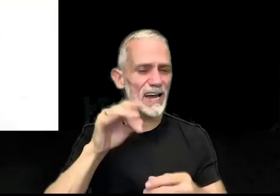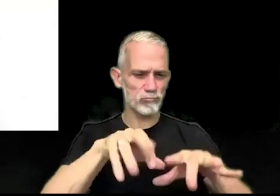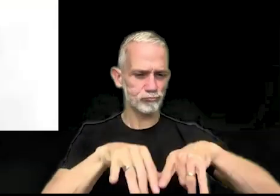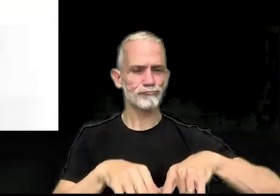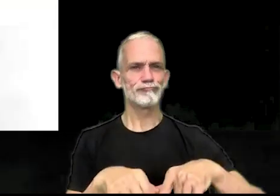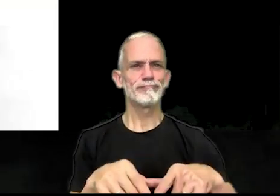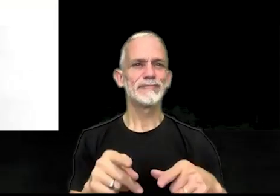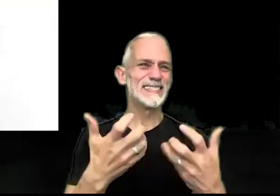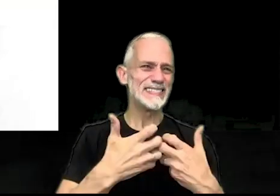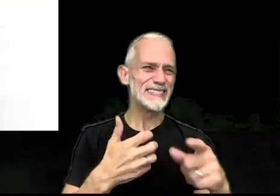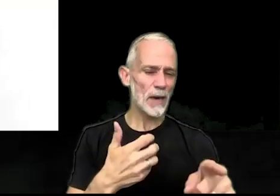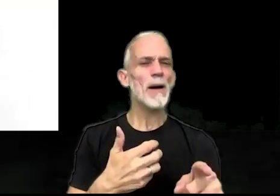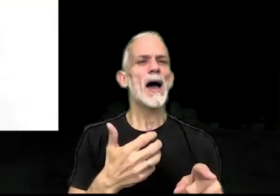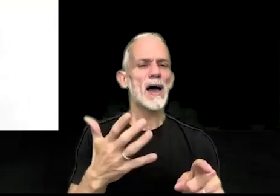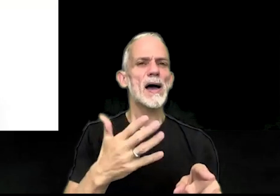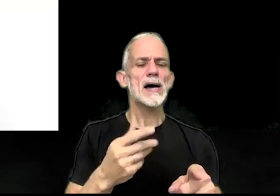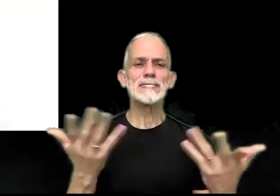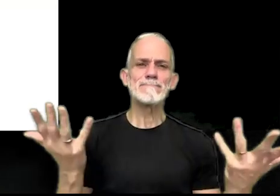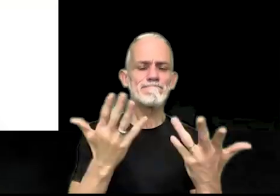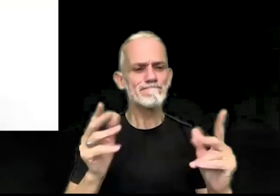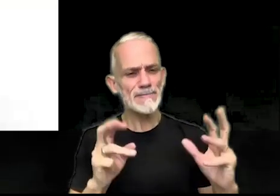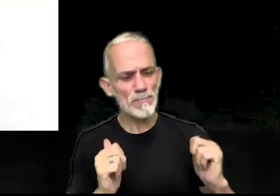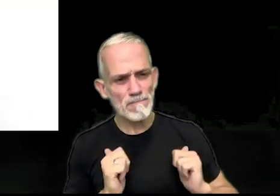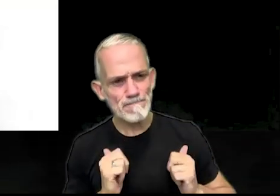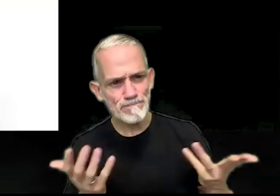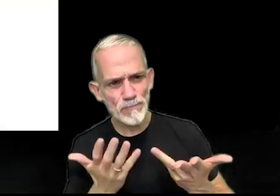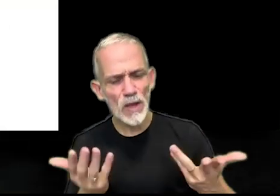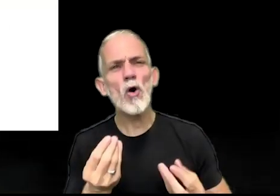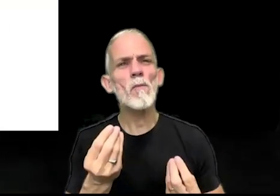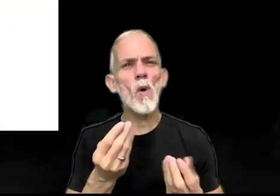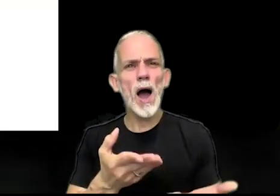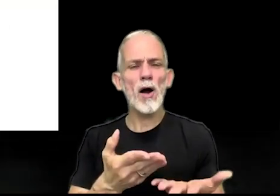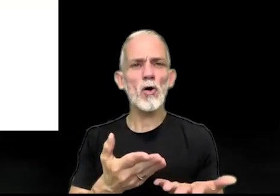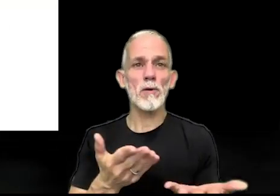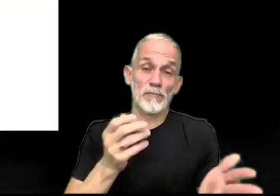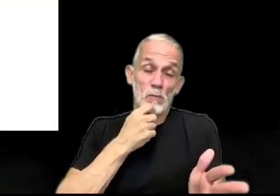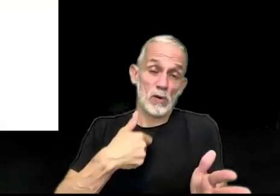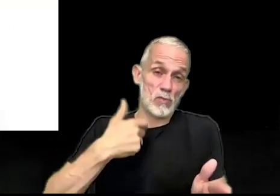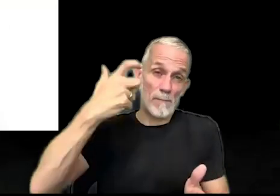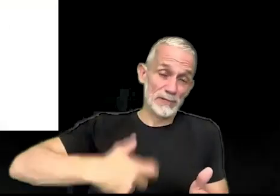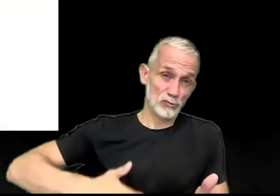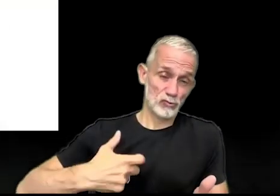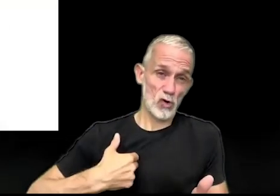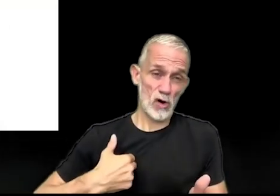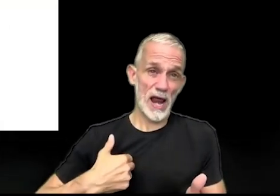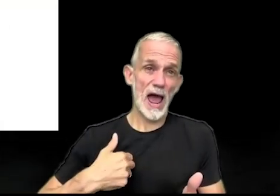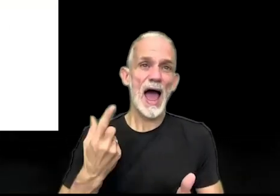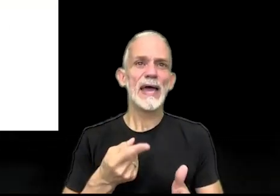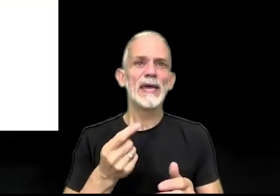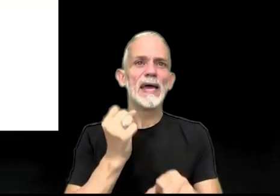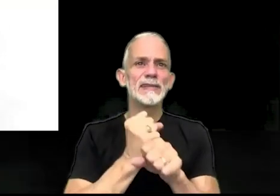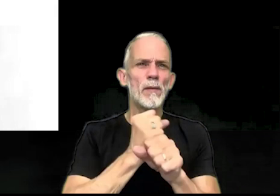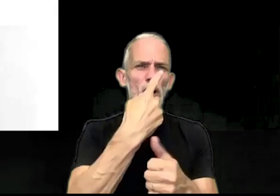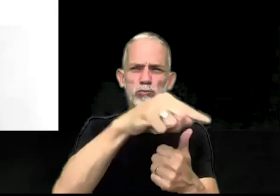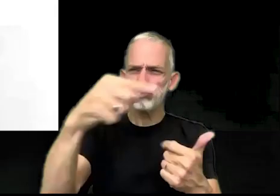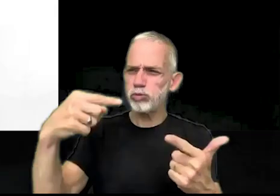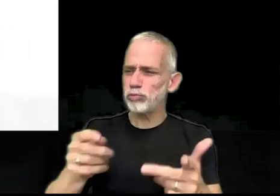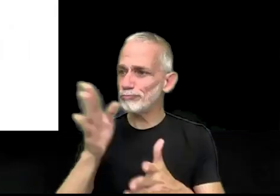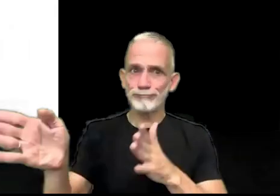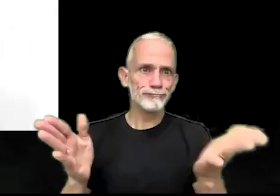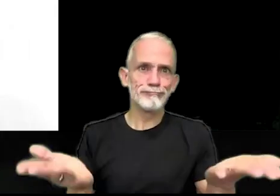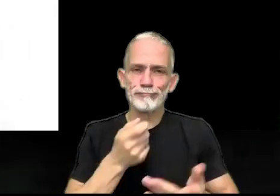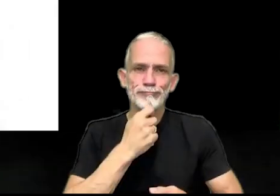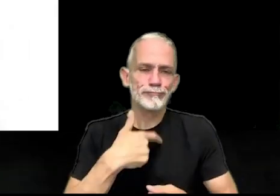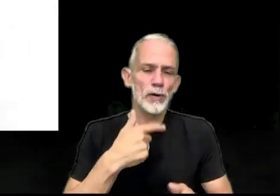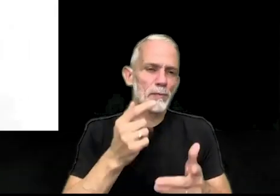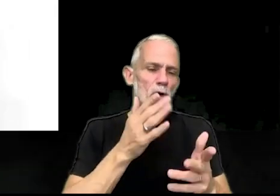de las cuestiones que se nos plantea siempre es el hecho de que cuando uno tiene pluriempleo, ya sea tengo